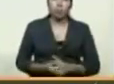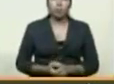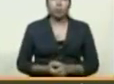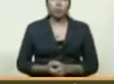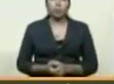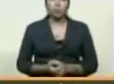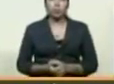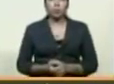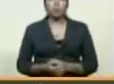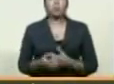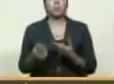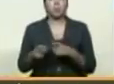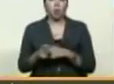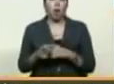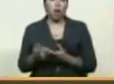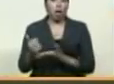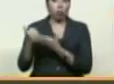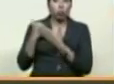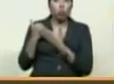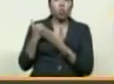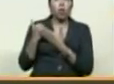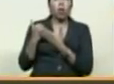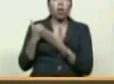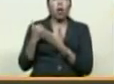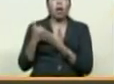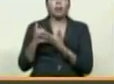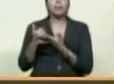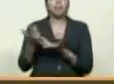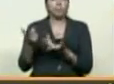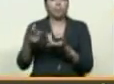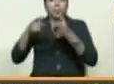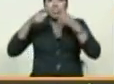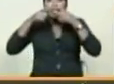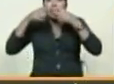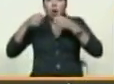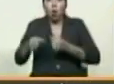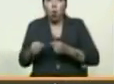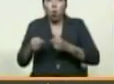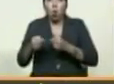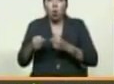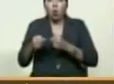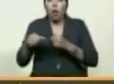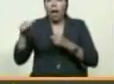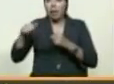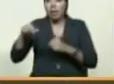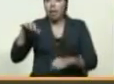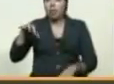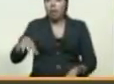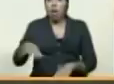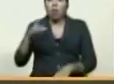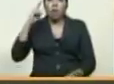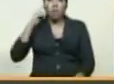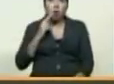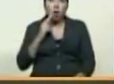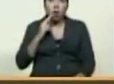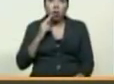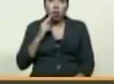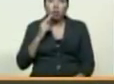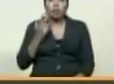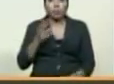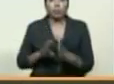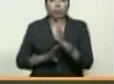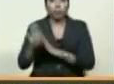que nos va a permitir, bueno, asegurar el desarrollo de la región, pero también nos va a